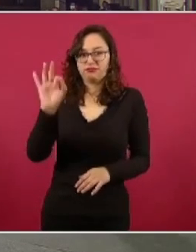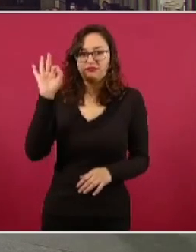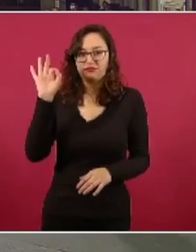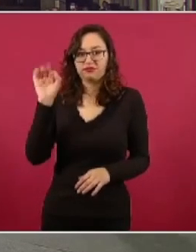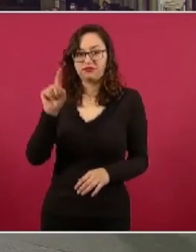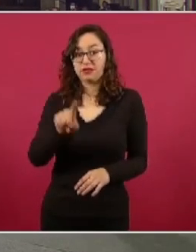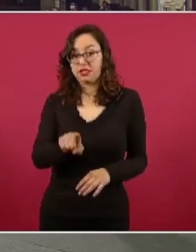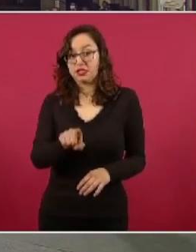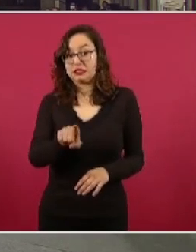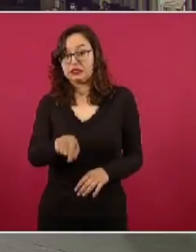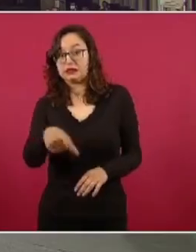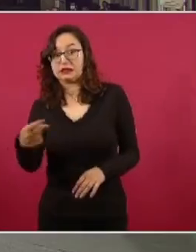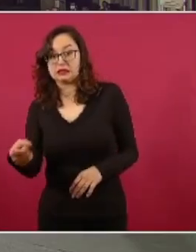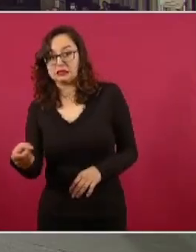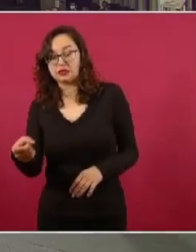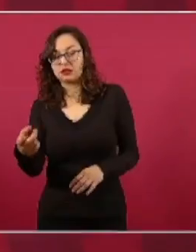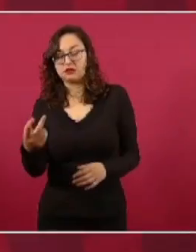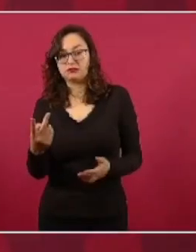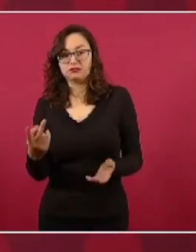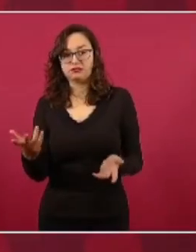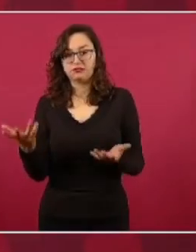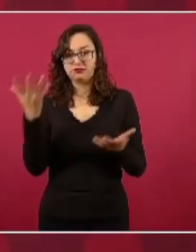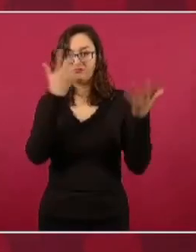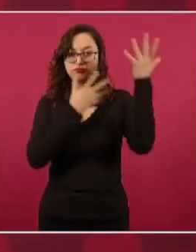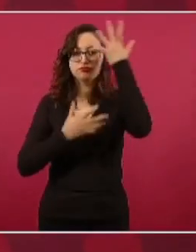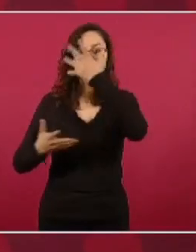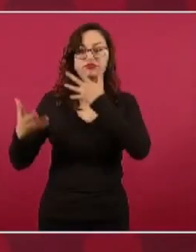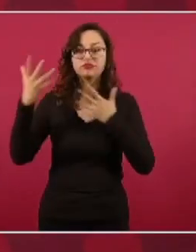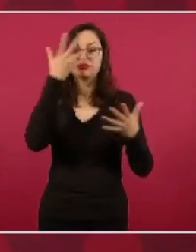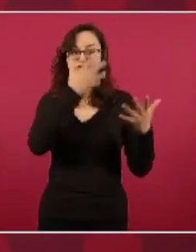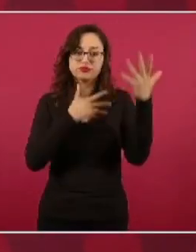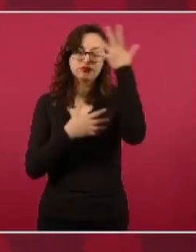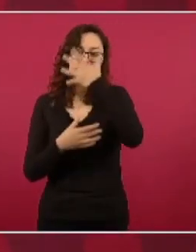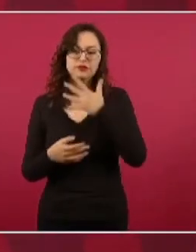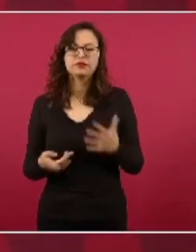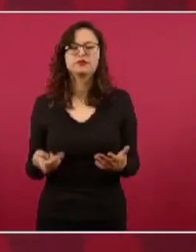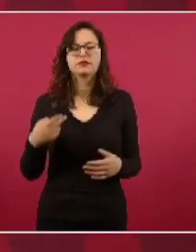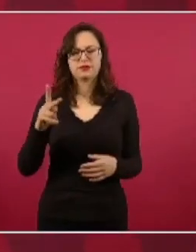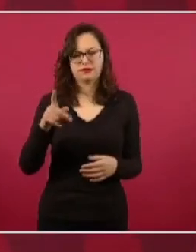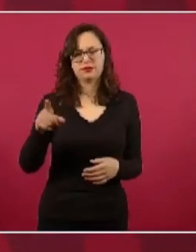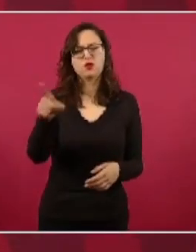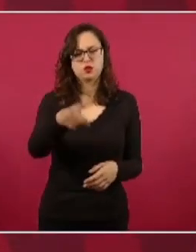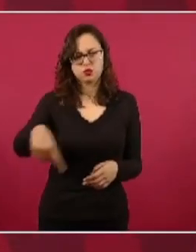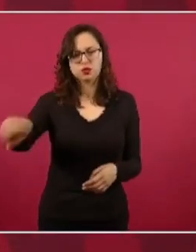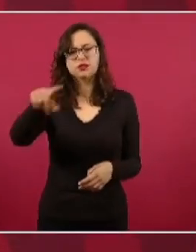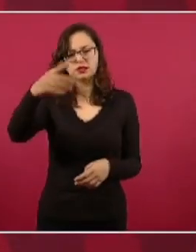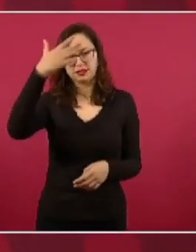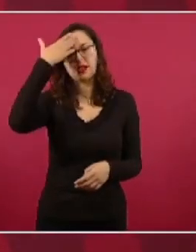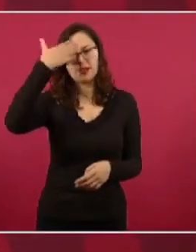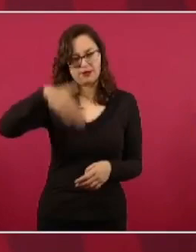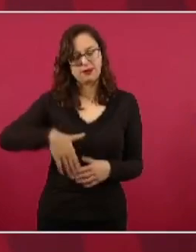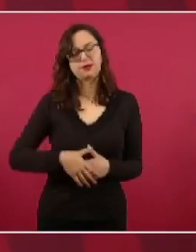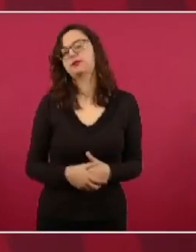junta, juntos se confunde. Pero yo creo que ustedes, entre ustedes mismos, ayúdense ahí.